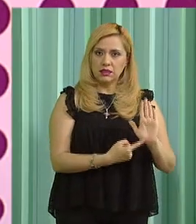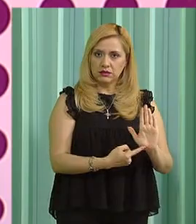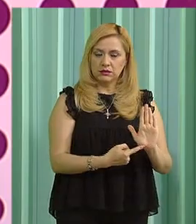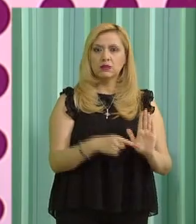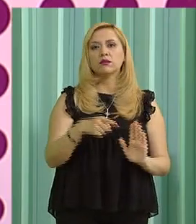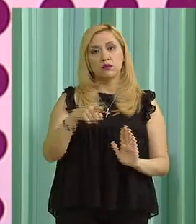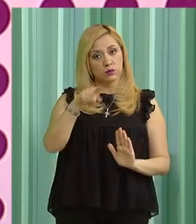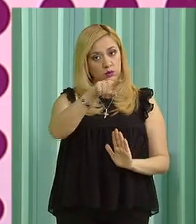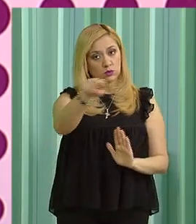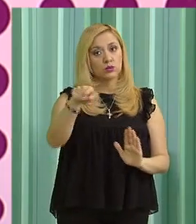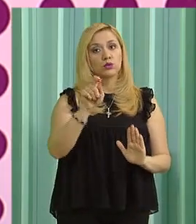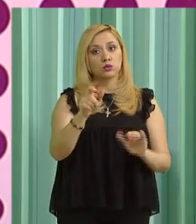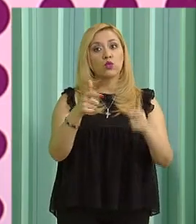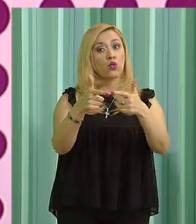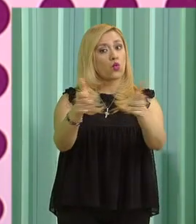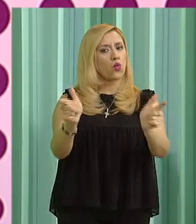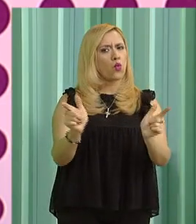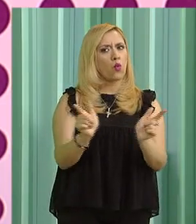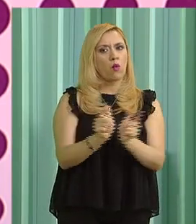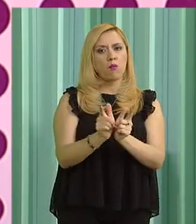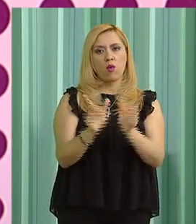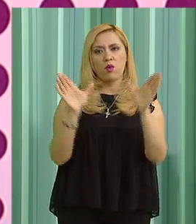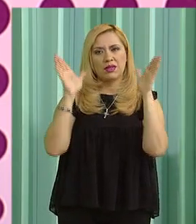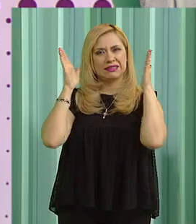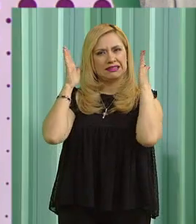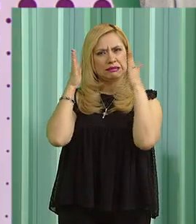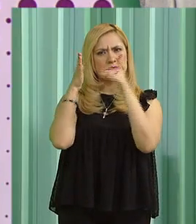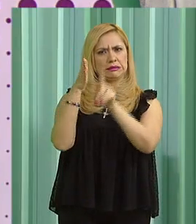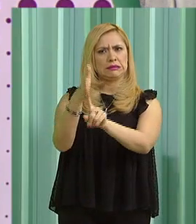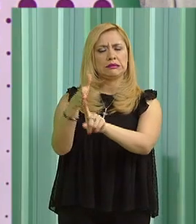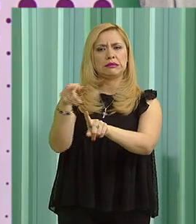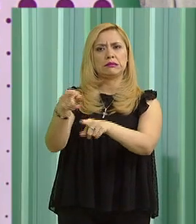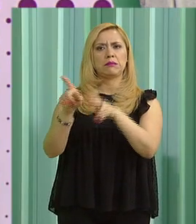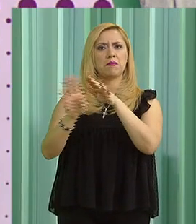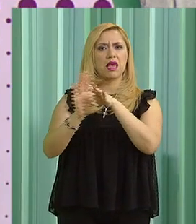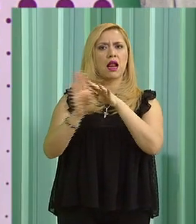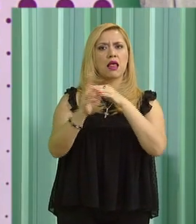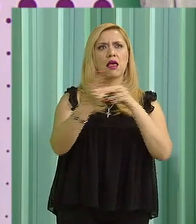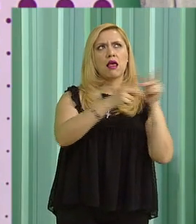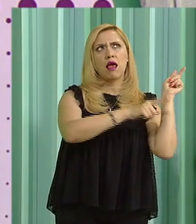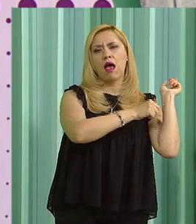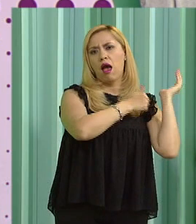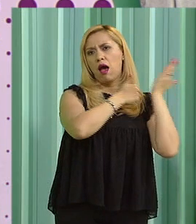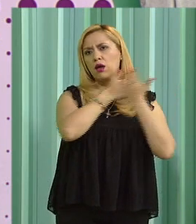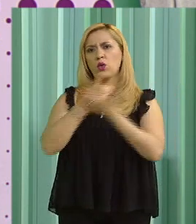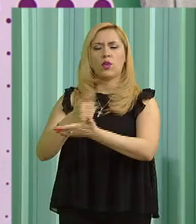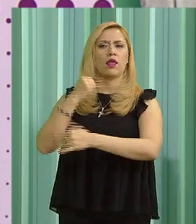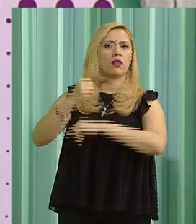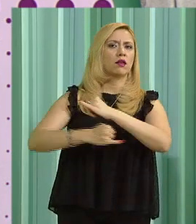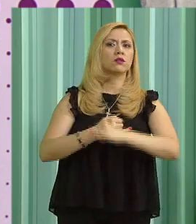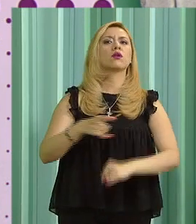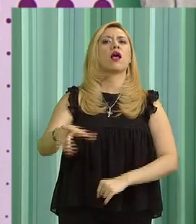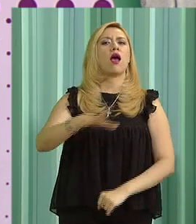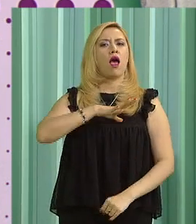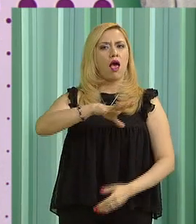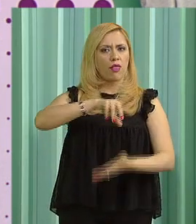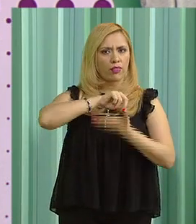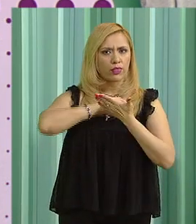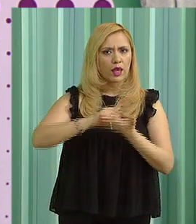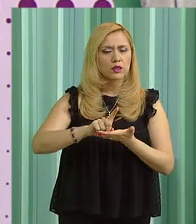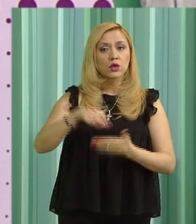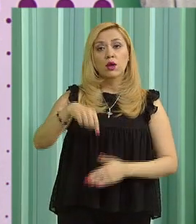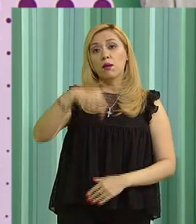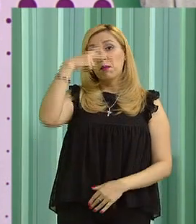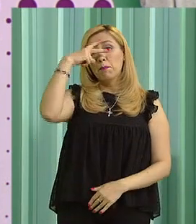grupo muy específico de personas que son merecedores de protección internacional, que tienen derechos y que